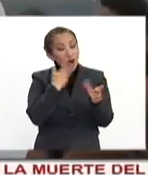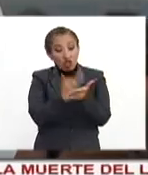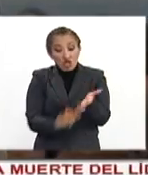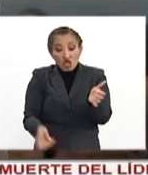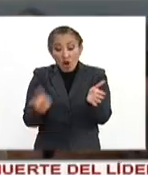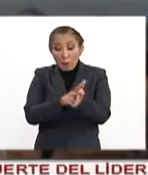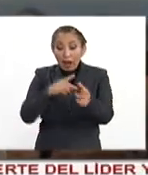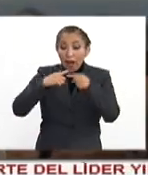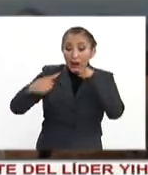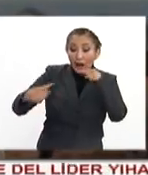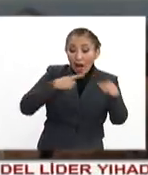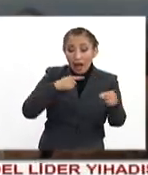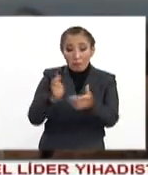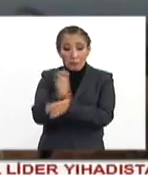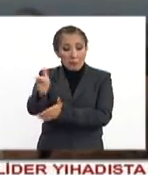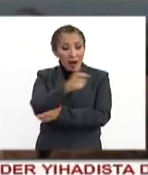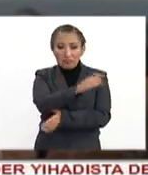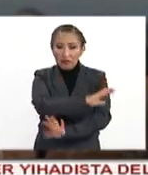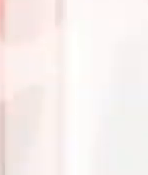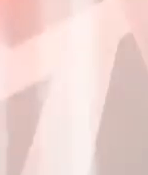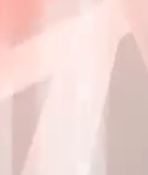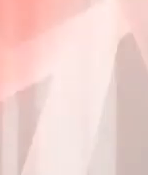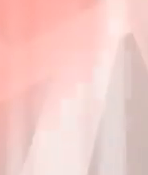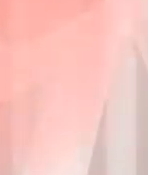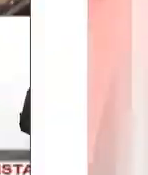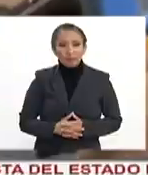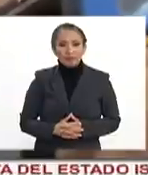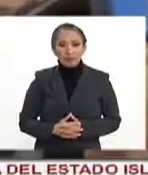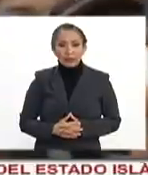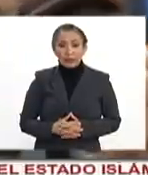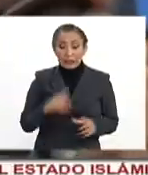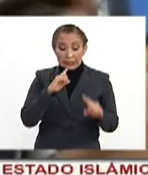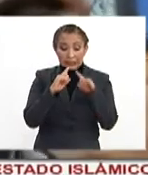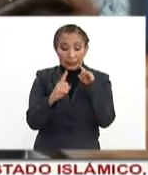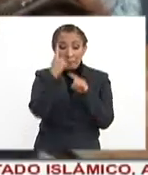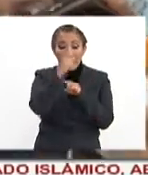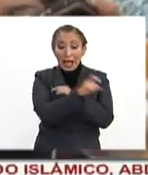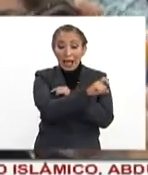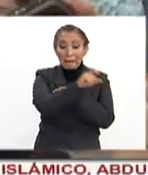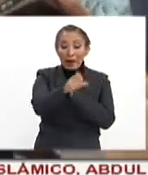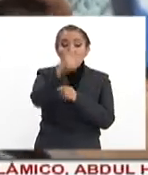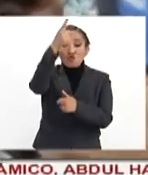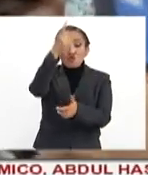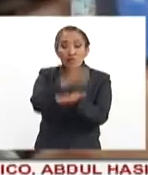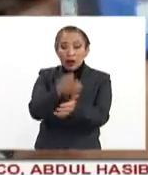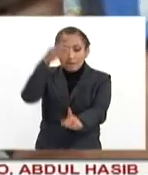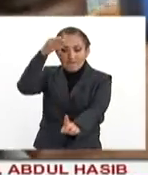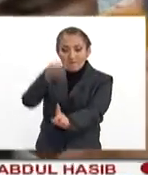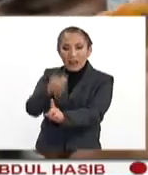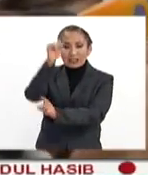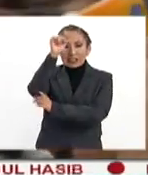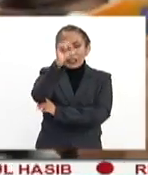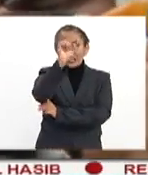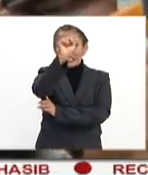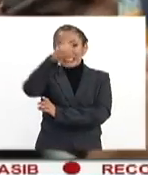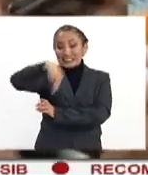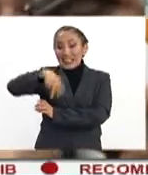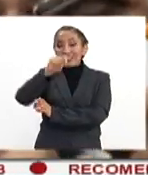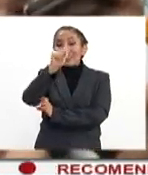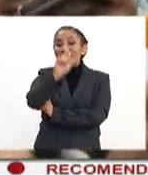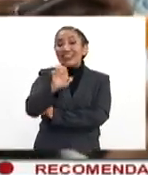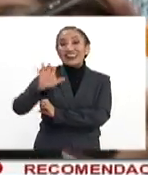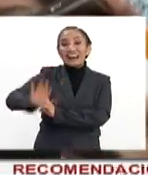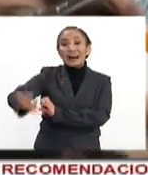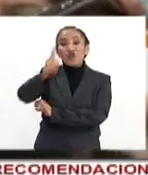dobles negociaciones salariales. La negociación salarial únicamente es con el Sindicato Nacional de Trabajadores